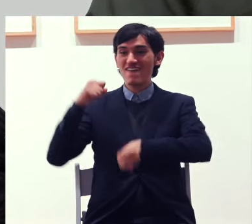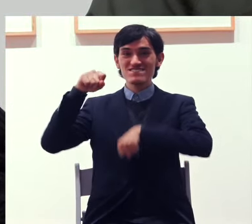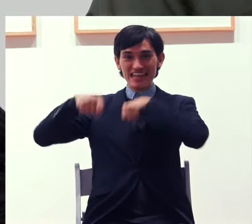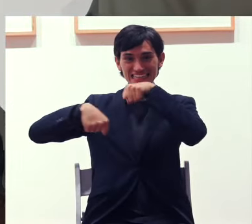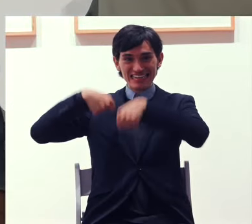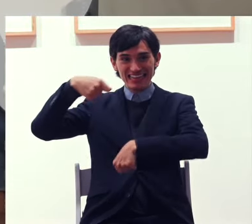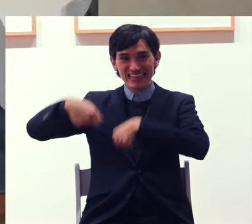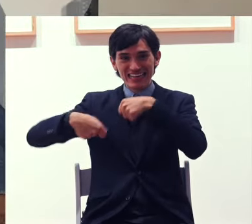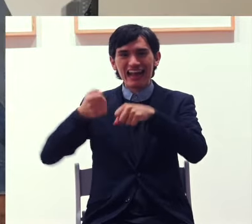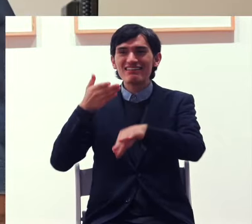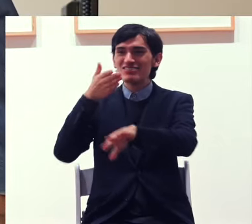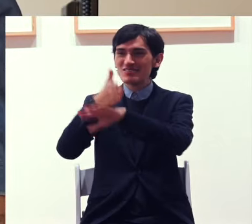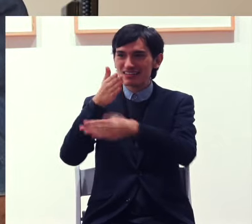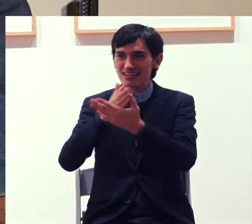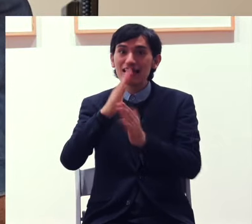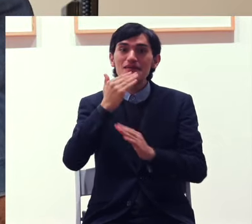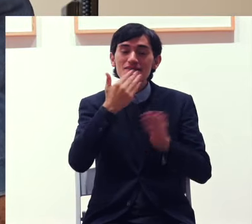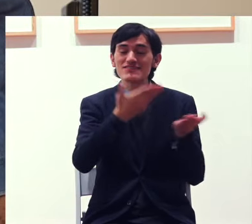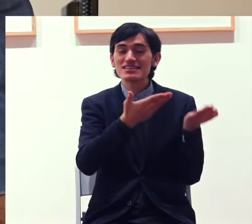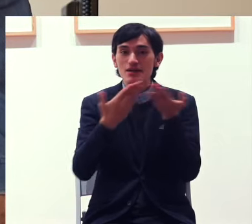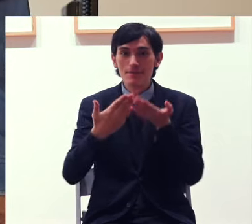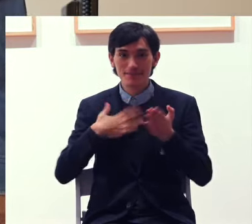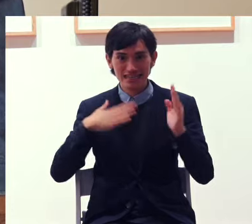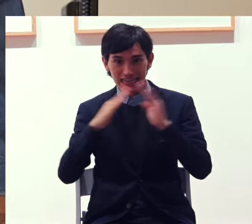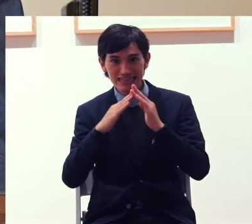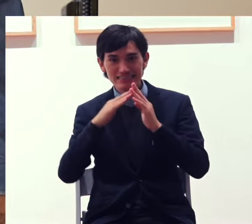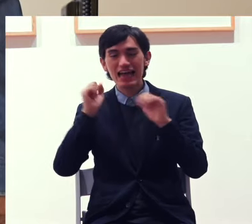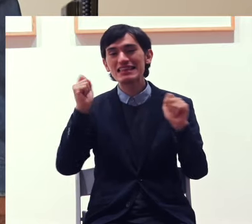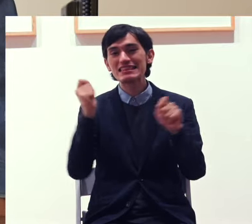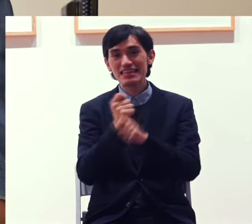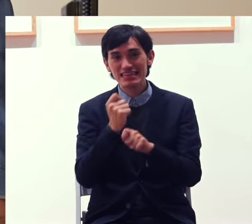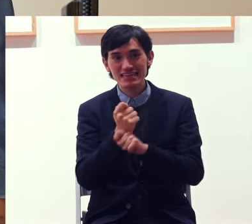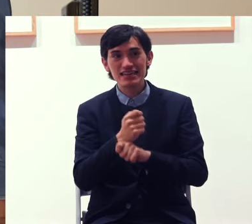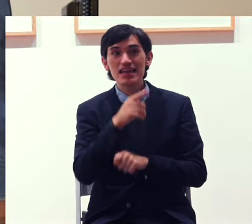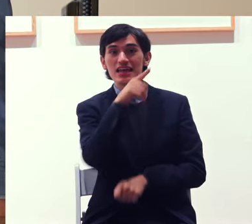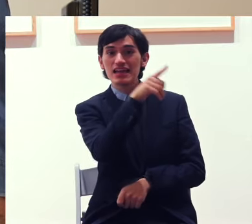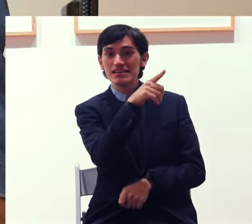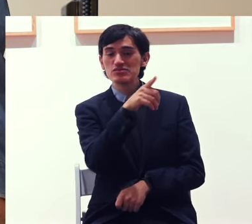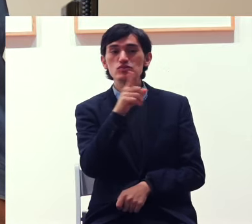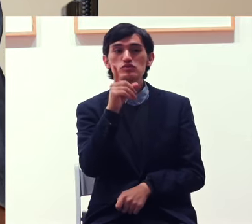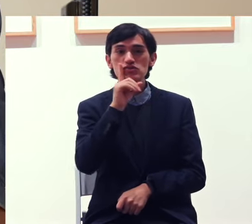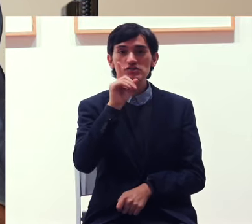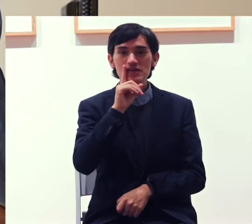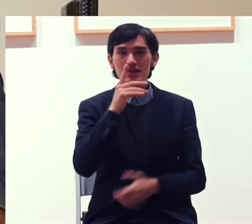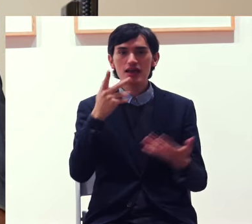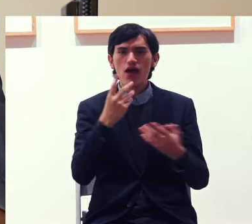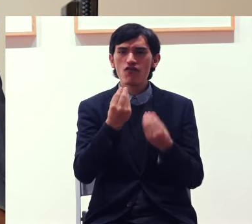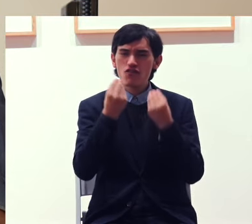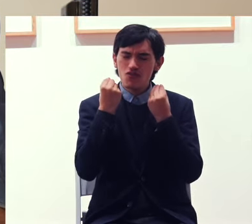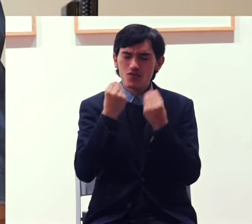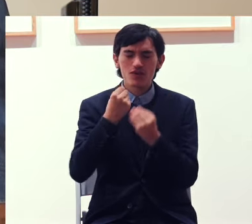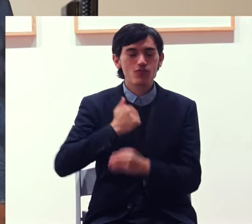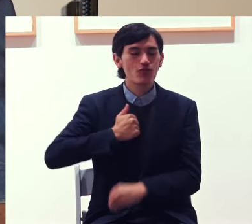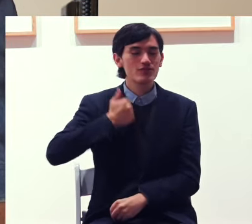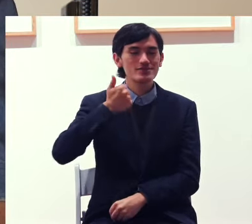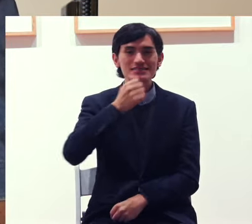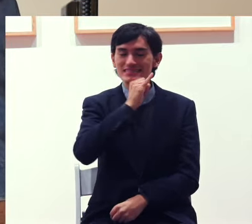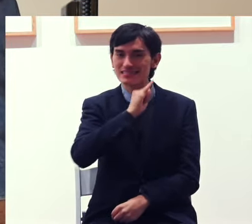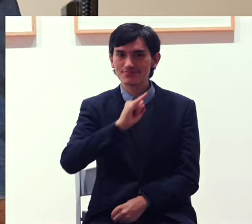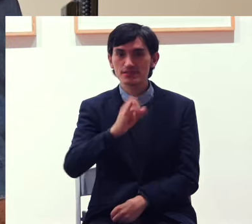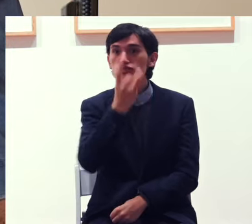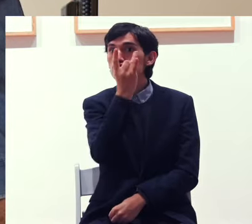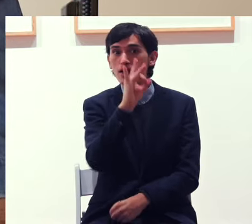al colegio. Lo he invitado a mi casa, a mi taller, él ha tenido como la disposición siempre, y yo creo